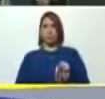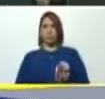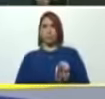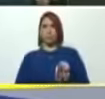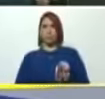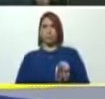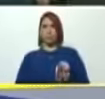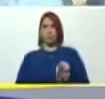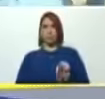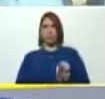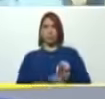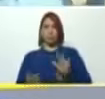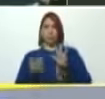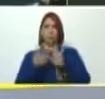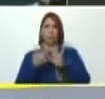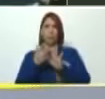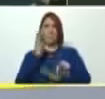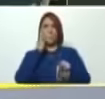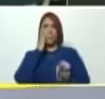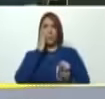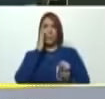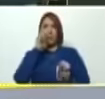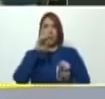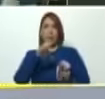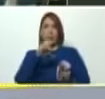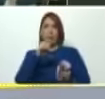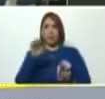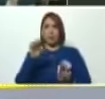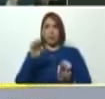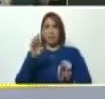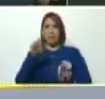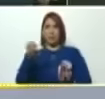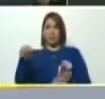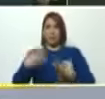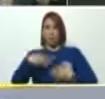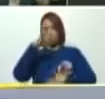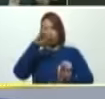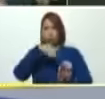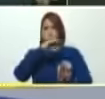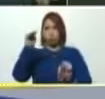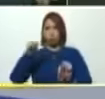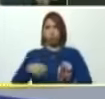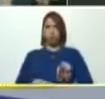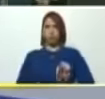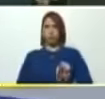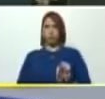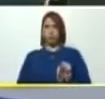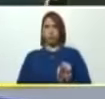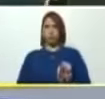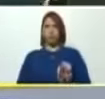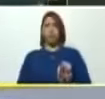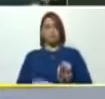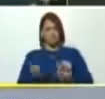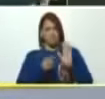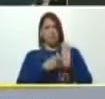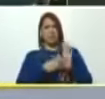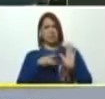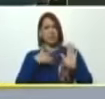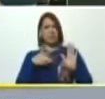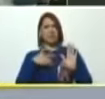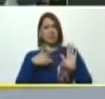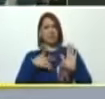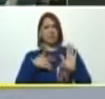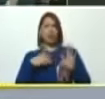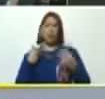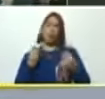la madre Eve Bonafini y nos dio sus bendiciones. De verdad, yo me sentí en Buenos Aires en